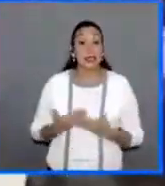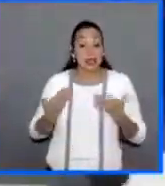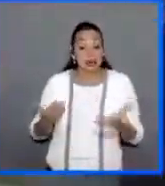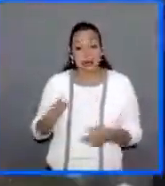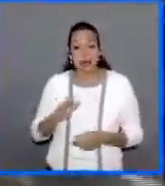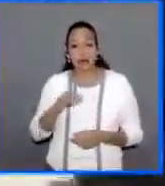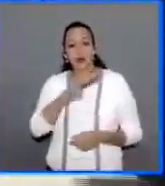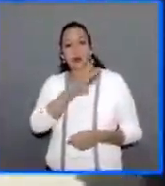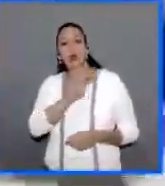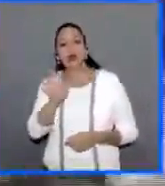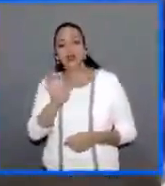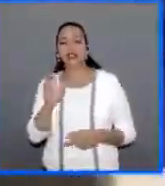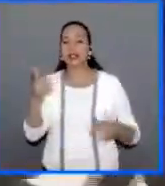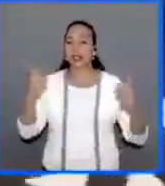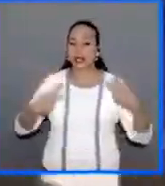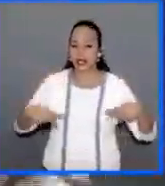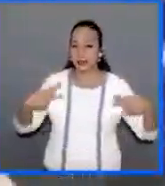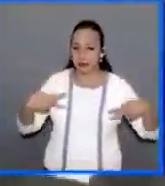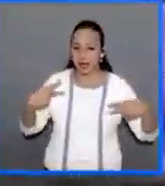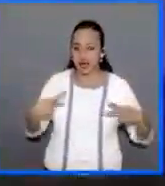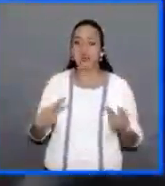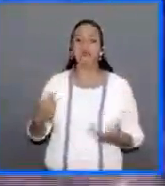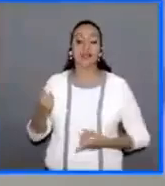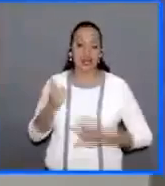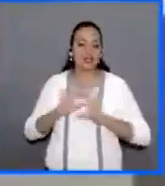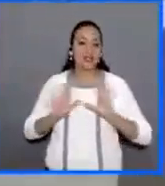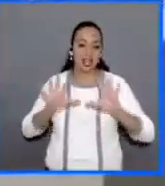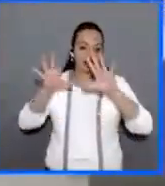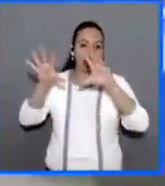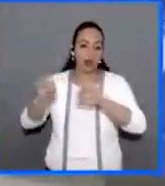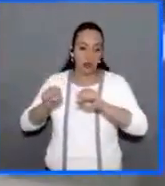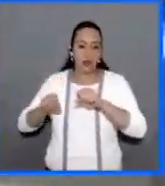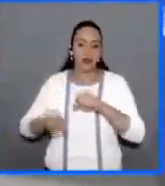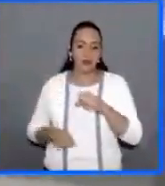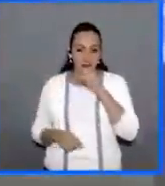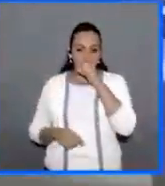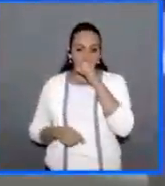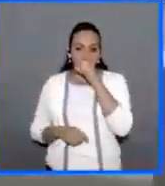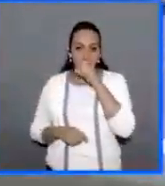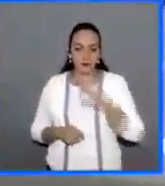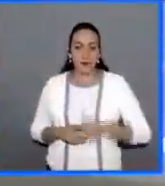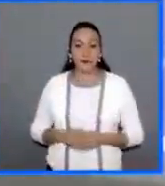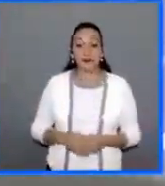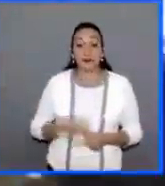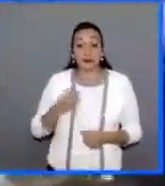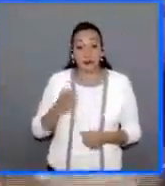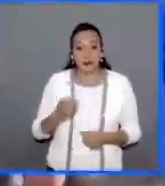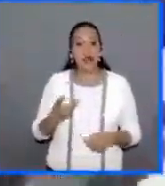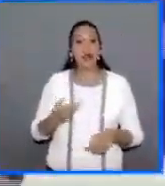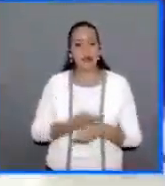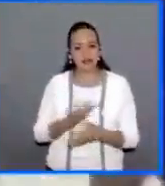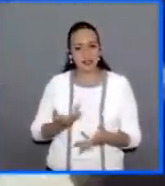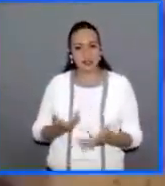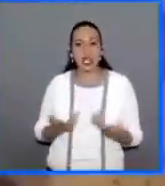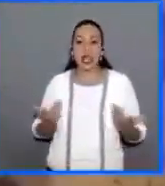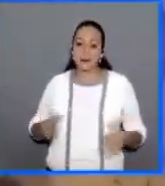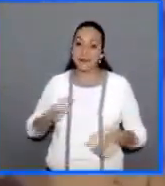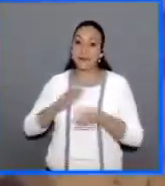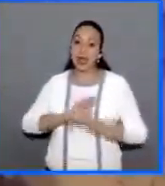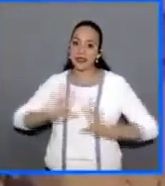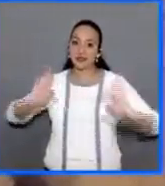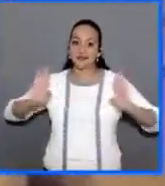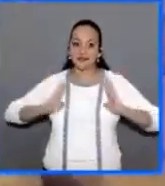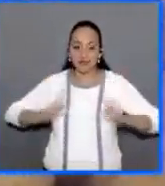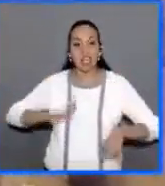400 personas hayan sido detenidas. Situación que ha propiciado que se mantenga el despliegue de elementos de la Marina y de la Guardia